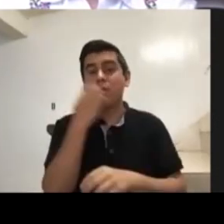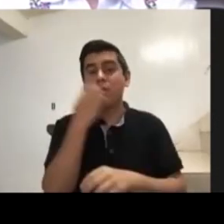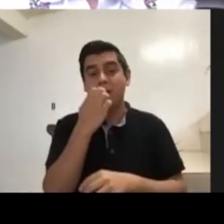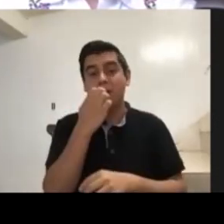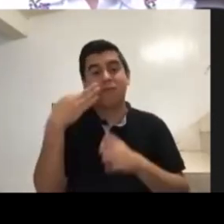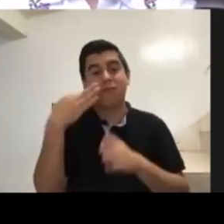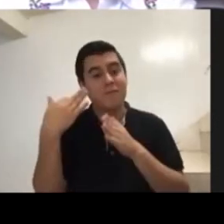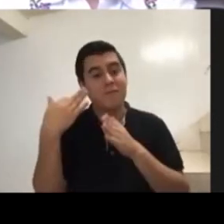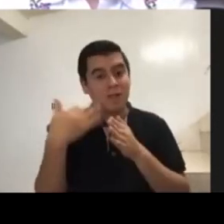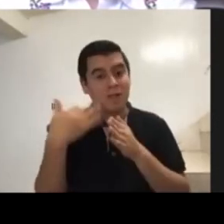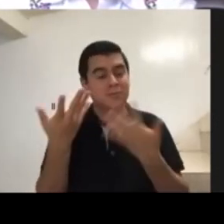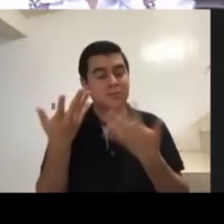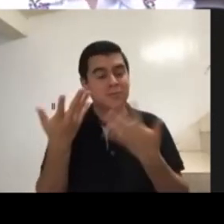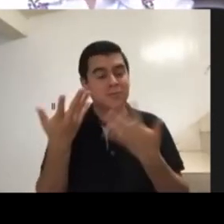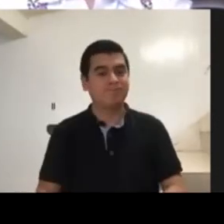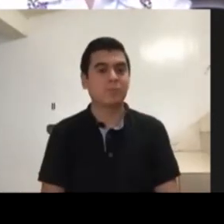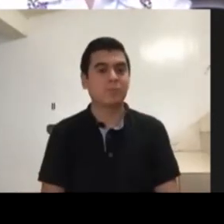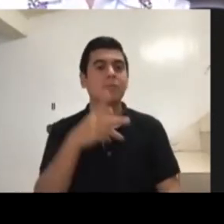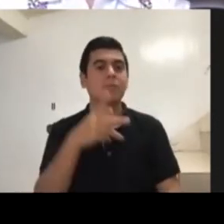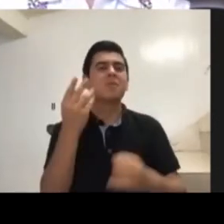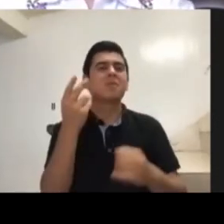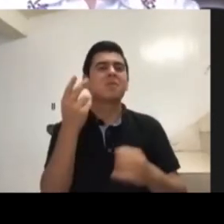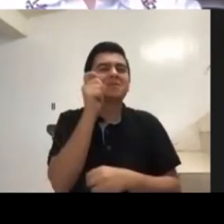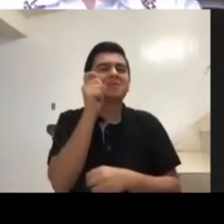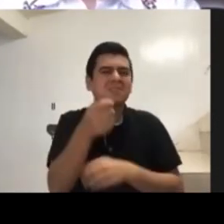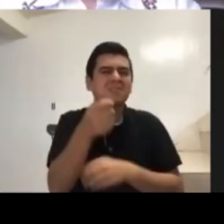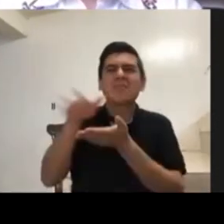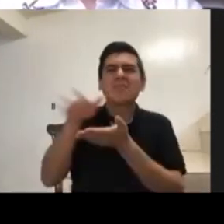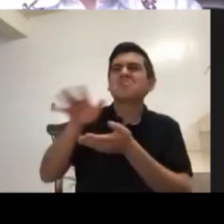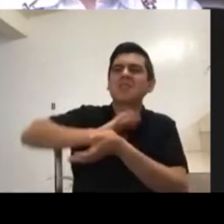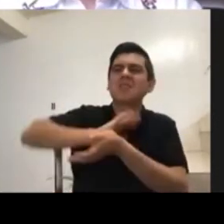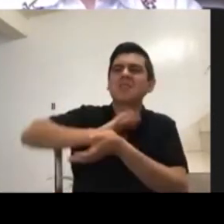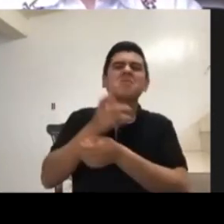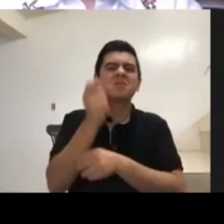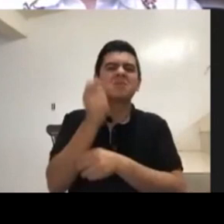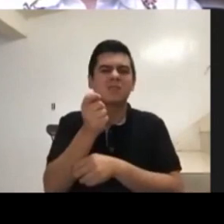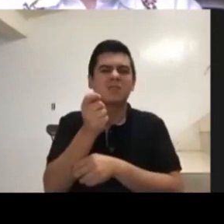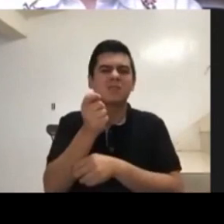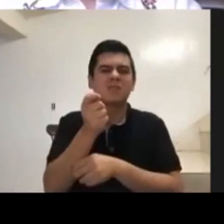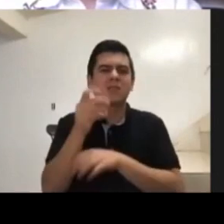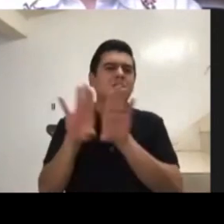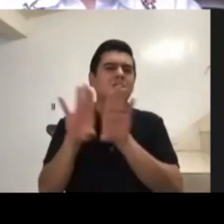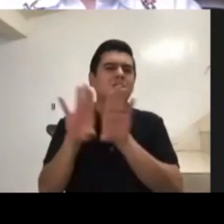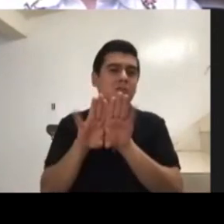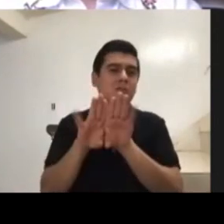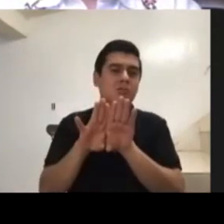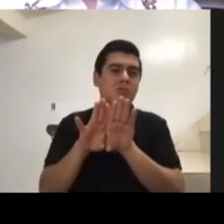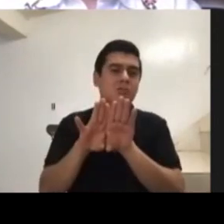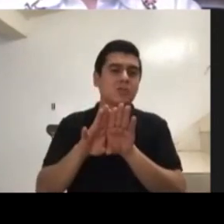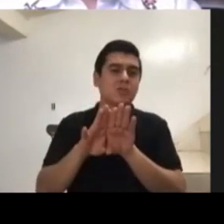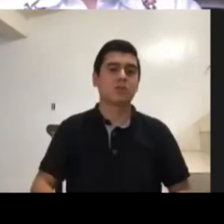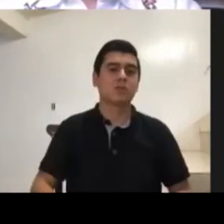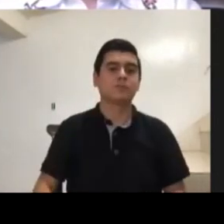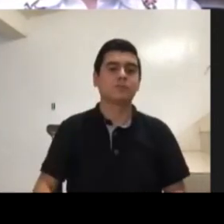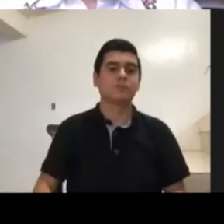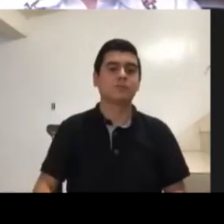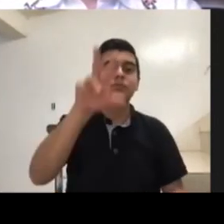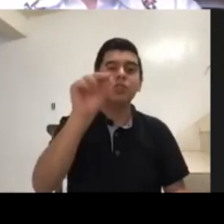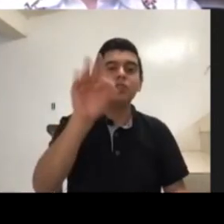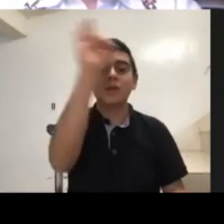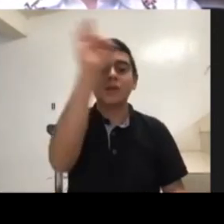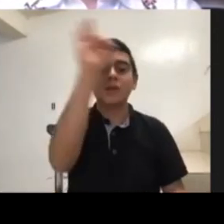Pero esta exclusión es selectiva, desde luego. Déjenme decirles, 80% de los hijos de